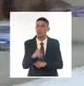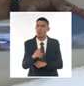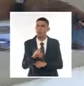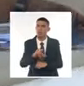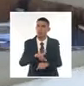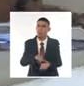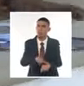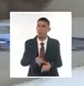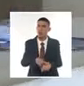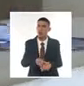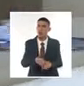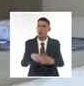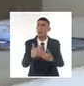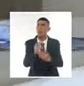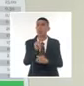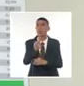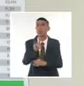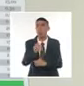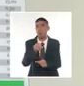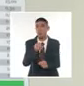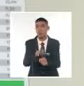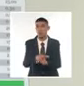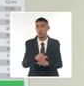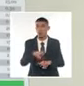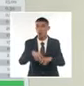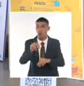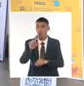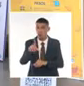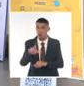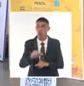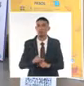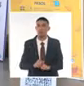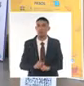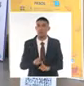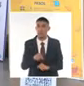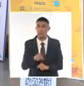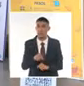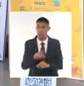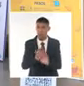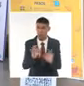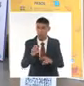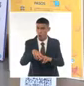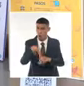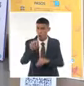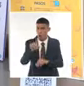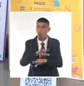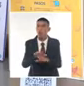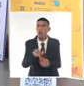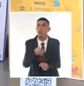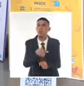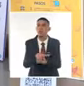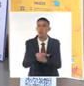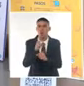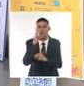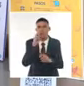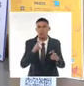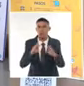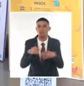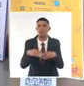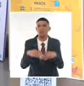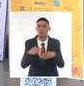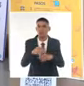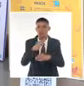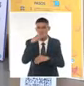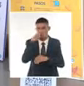día 29. En el caso de Holguín se le está cargando, está haciendo una operación de cabotaje por el puerto Santiago de Cuba que le